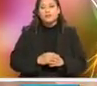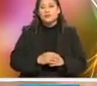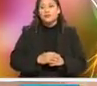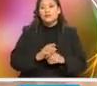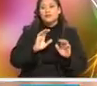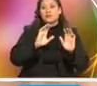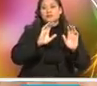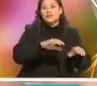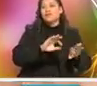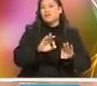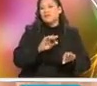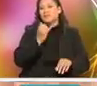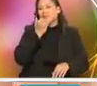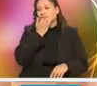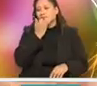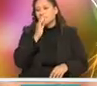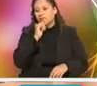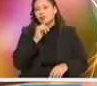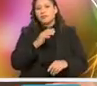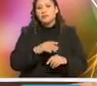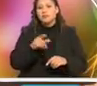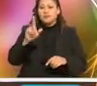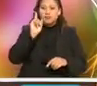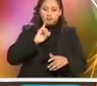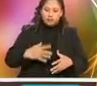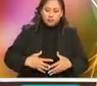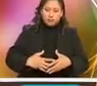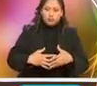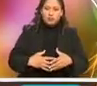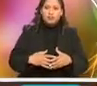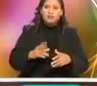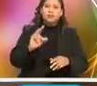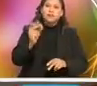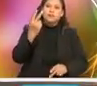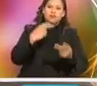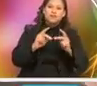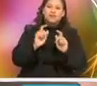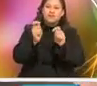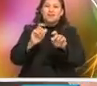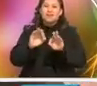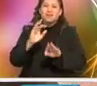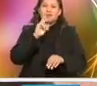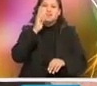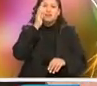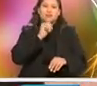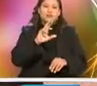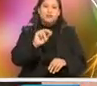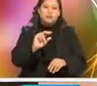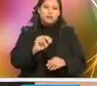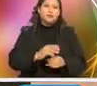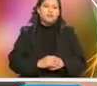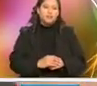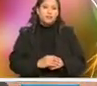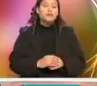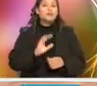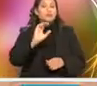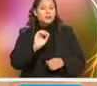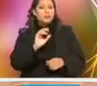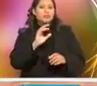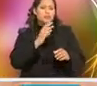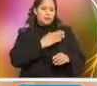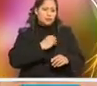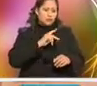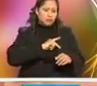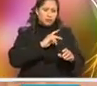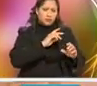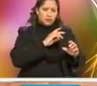trabajo. O no te lo dicen, simplemente no te lo dan porque dicen, pues esta mañana se embaraza y me va a faltar, entonces ya no le doy la chamba. Vas a ganar menos, ¿no? O si tiene que cuidar a los hijos,